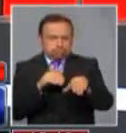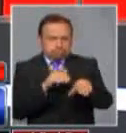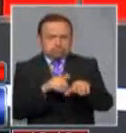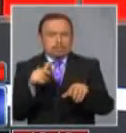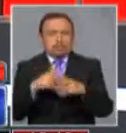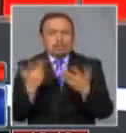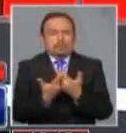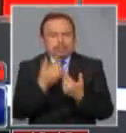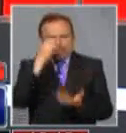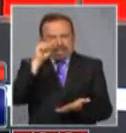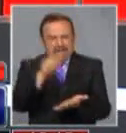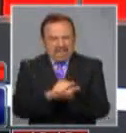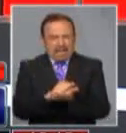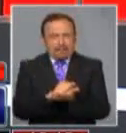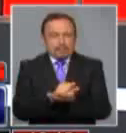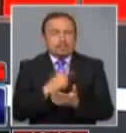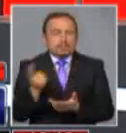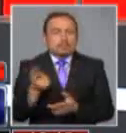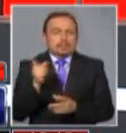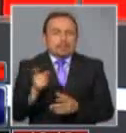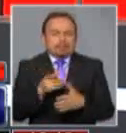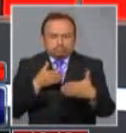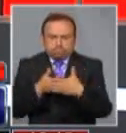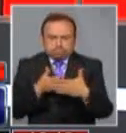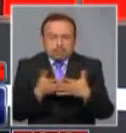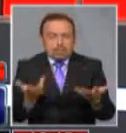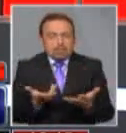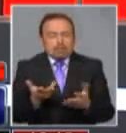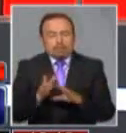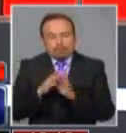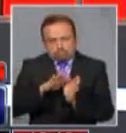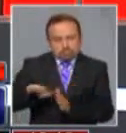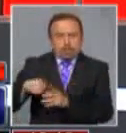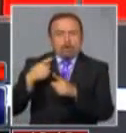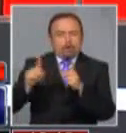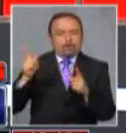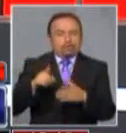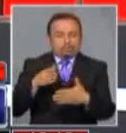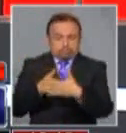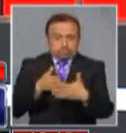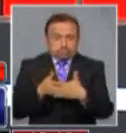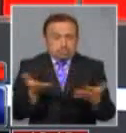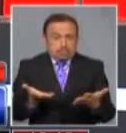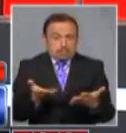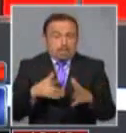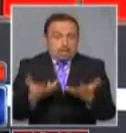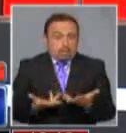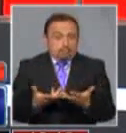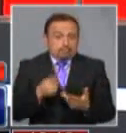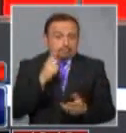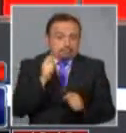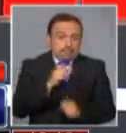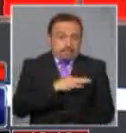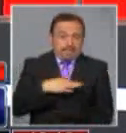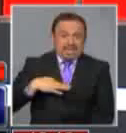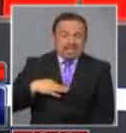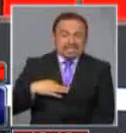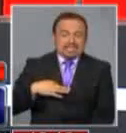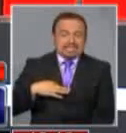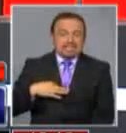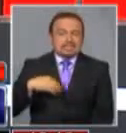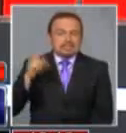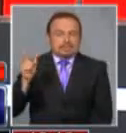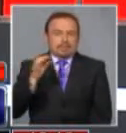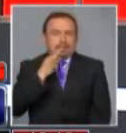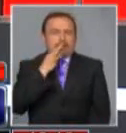lo que ustedes en cierta manera justifican el bloqueo ahora el el bloqueo arriesga ahora lo que el ministro eh